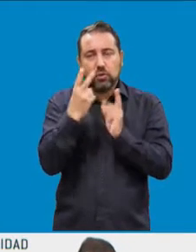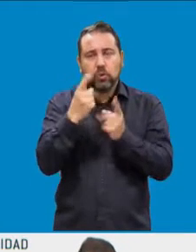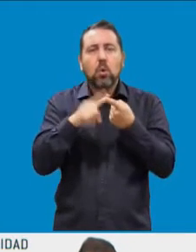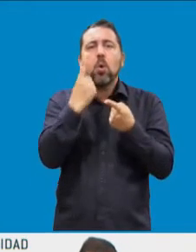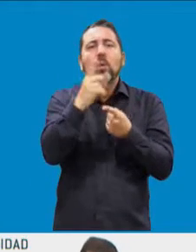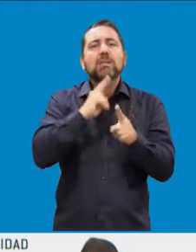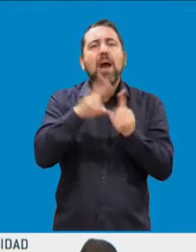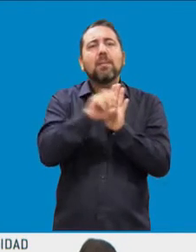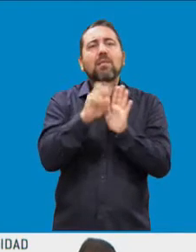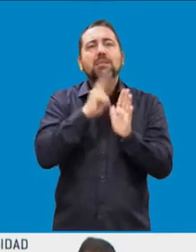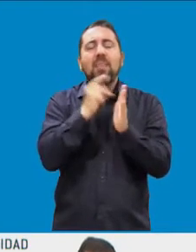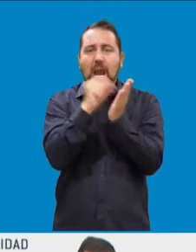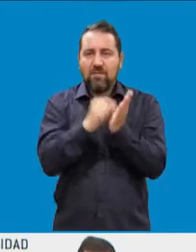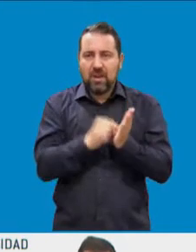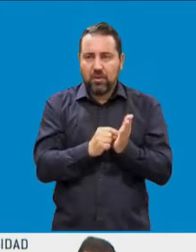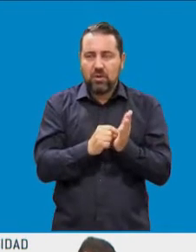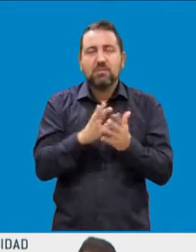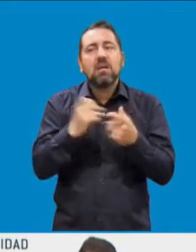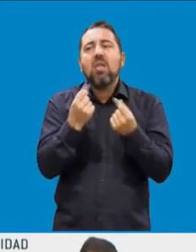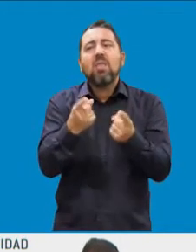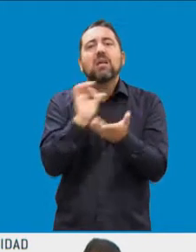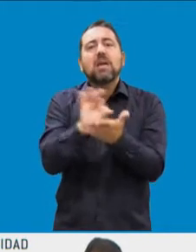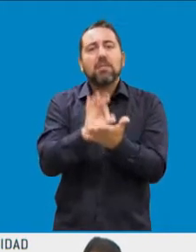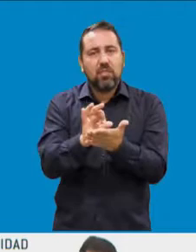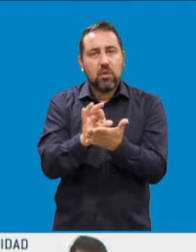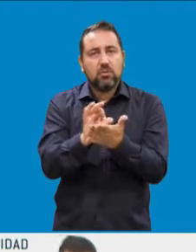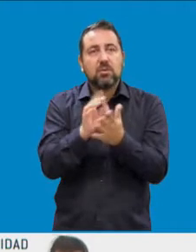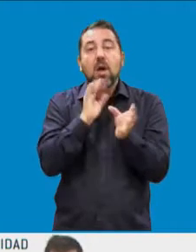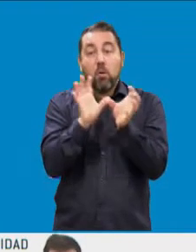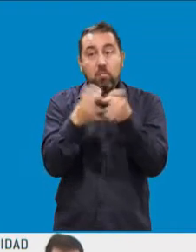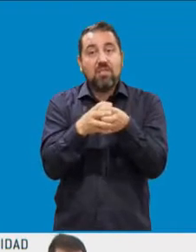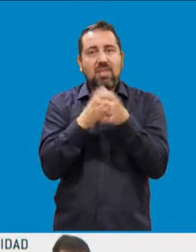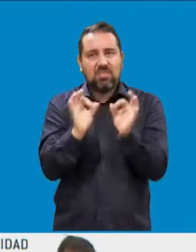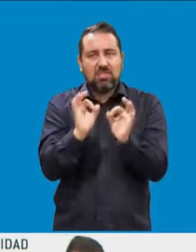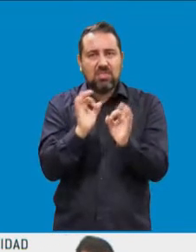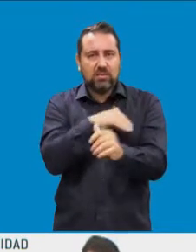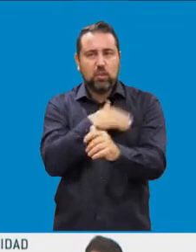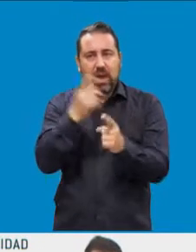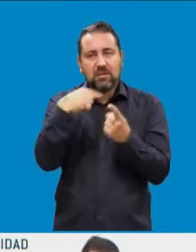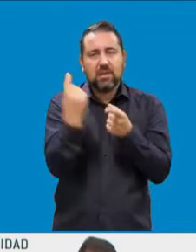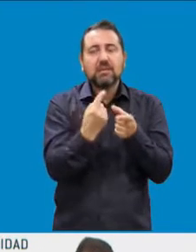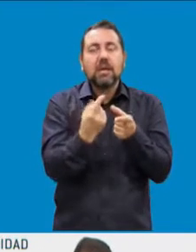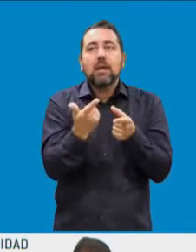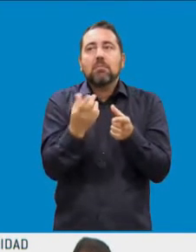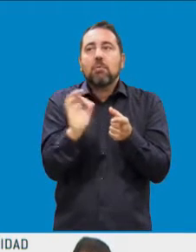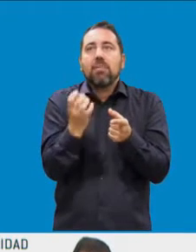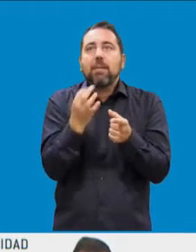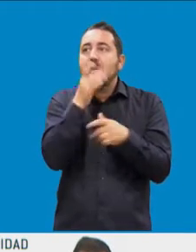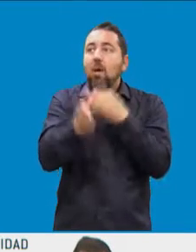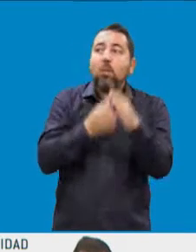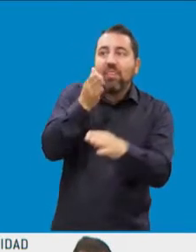medio últimamente de dos aplicaciones, una de ellas una app de calificaciones, dar servicios a esta comunidad de